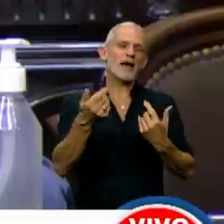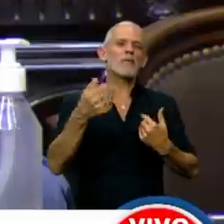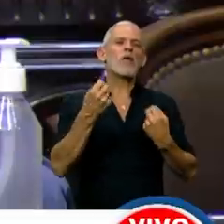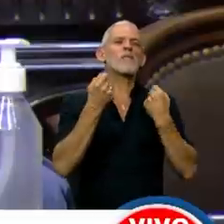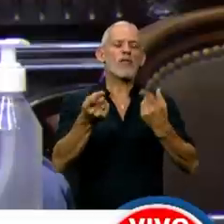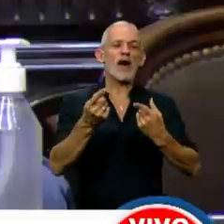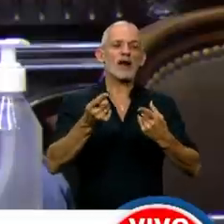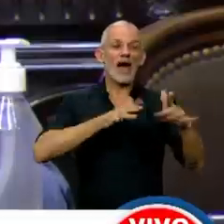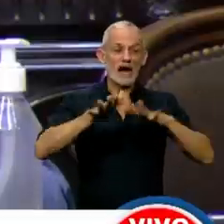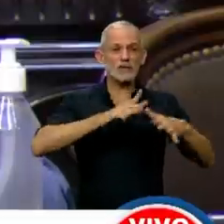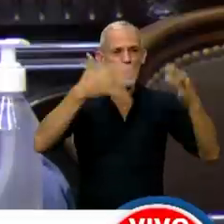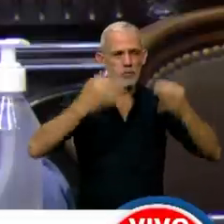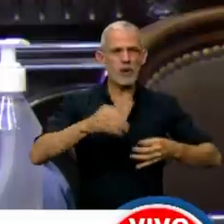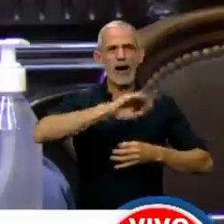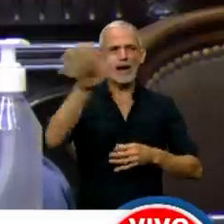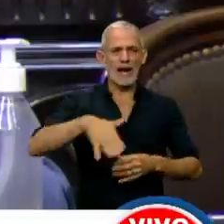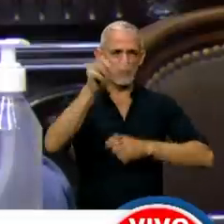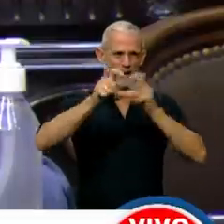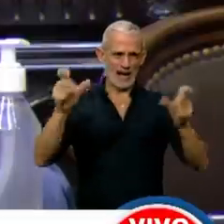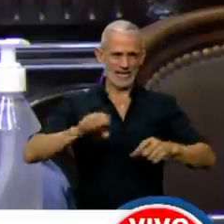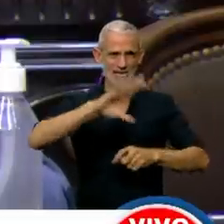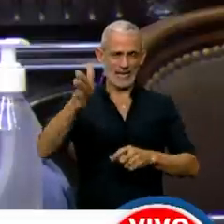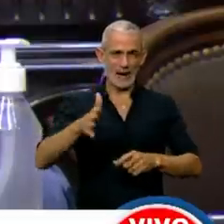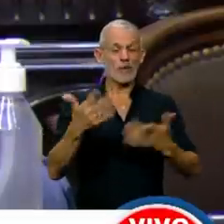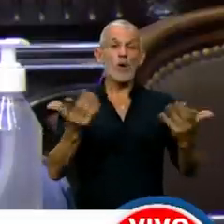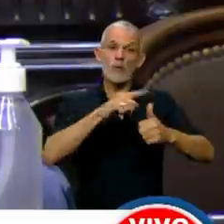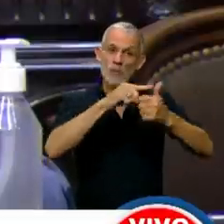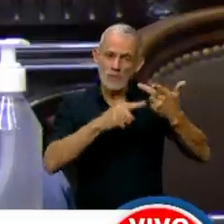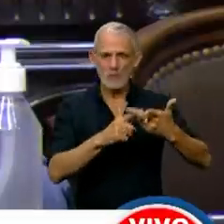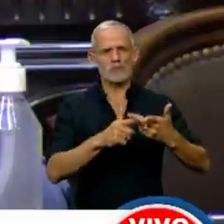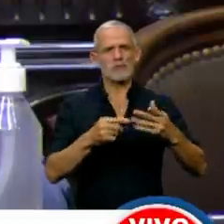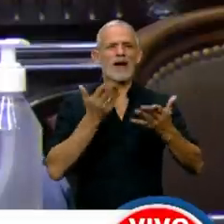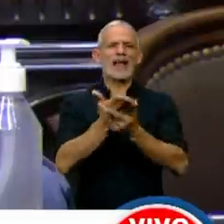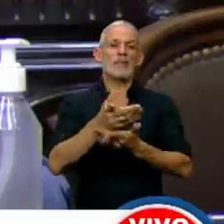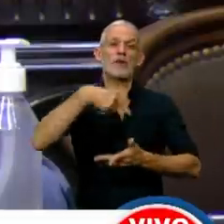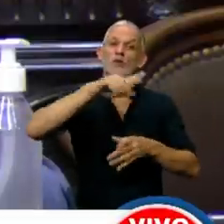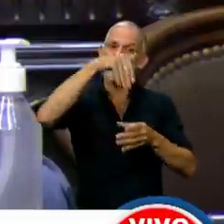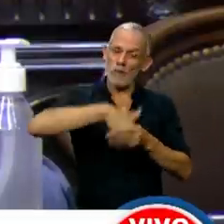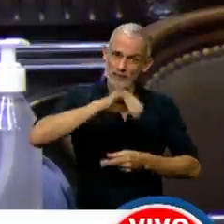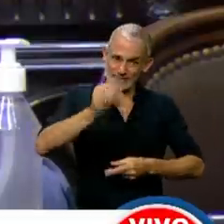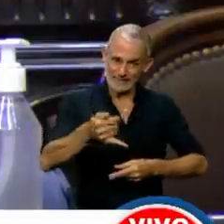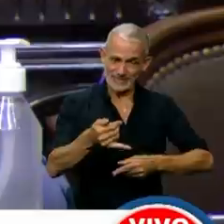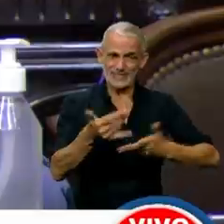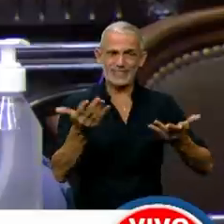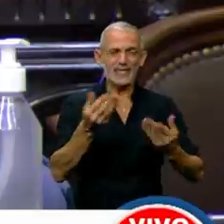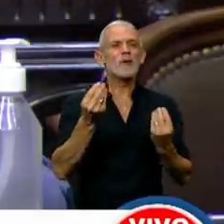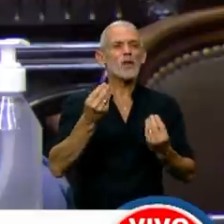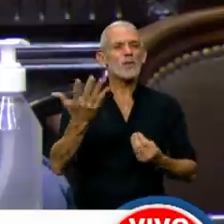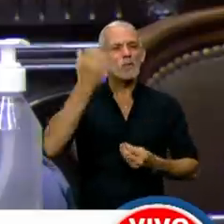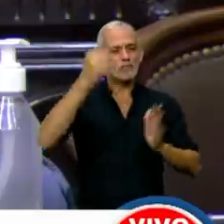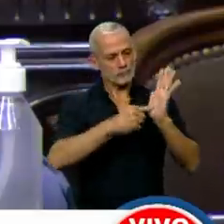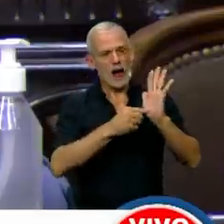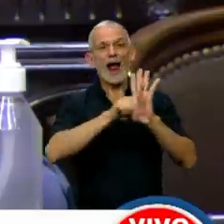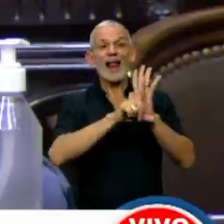darles acciones concretas al campo y su gente así que por todo esto le pido que nos acompañen con el voto y logremos tener una ley